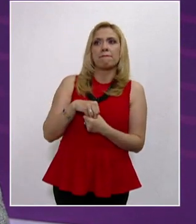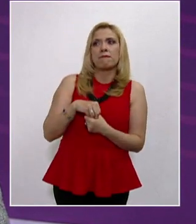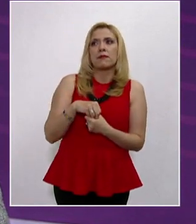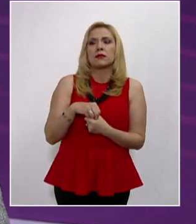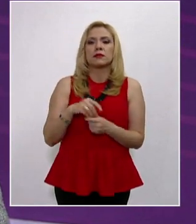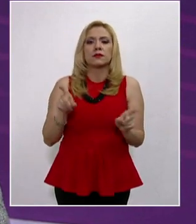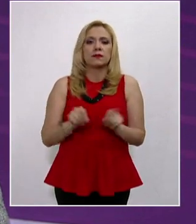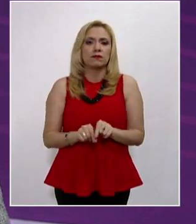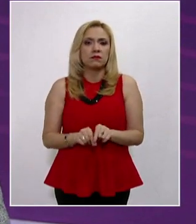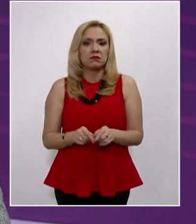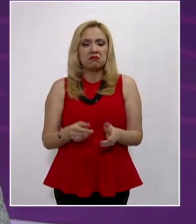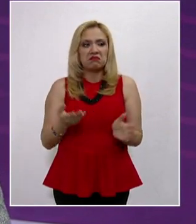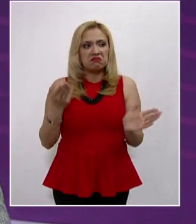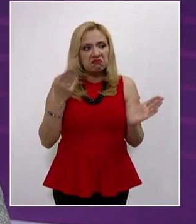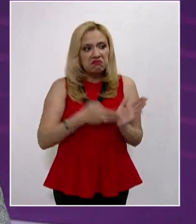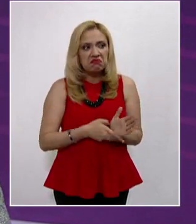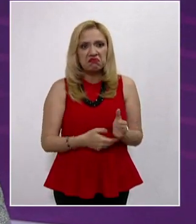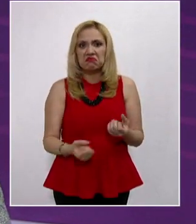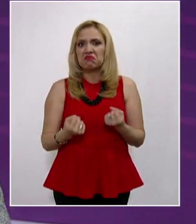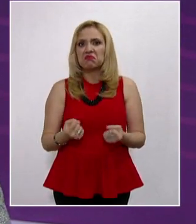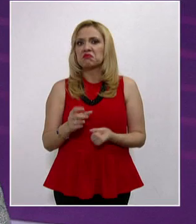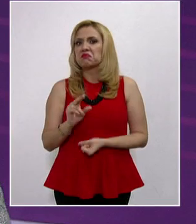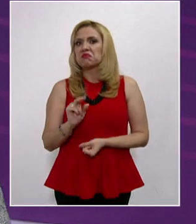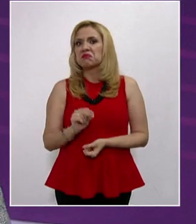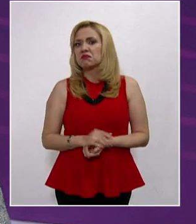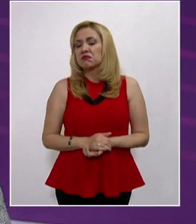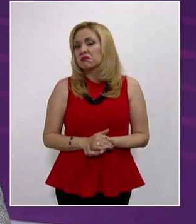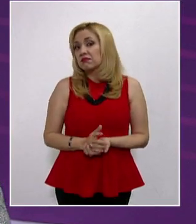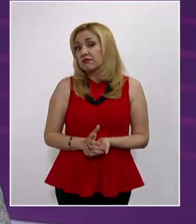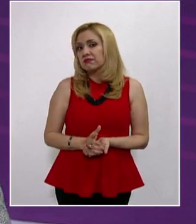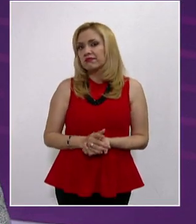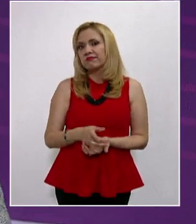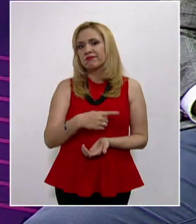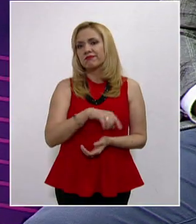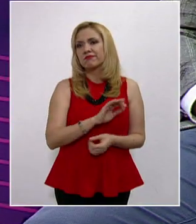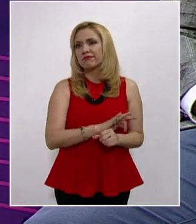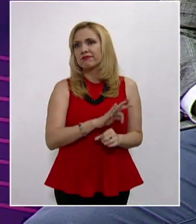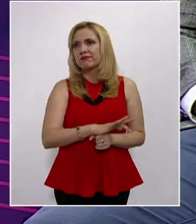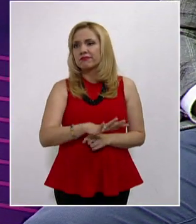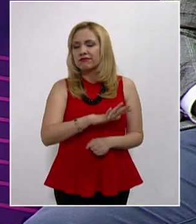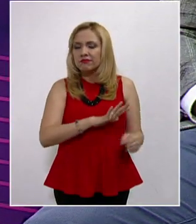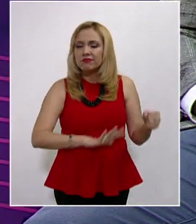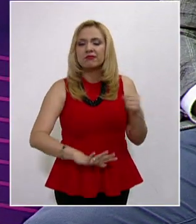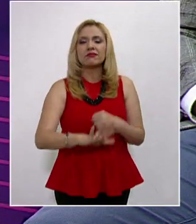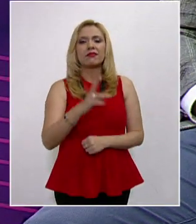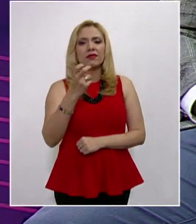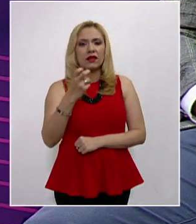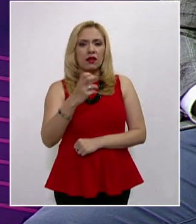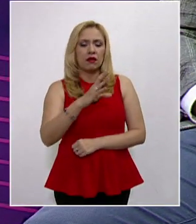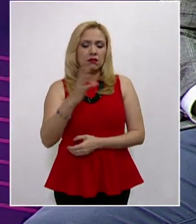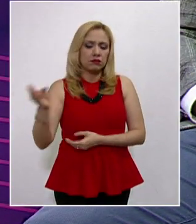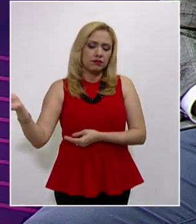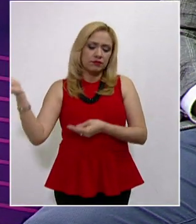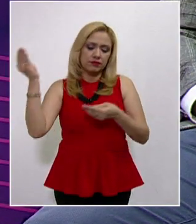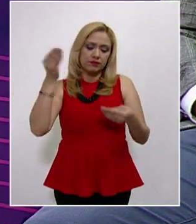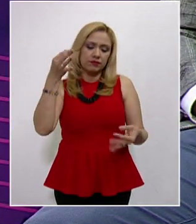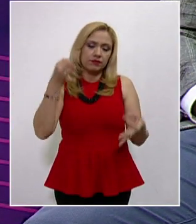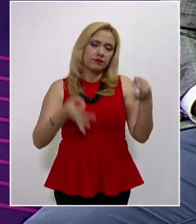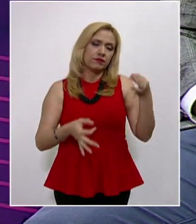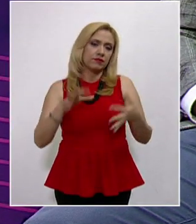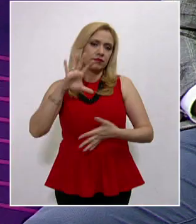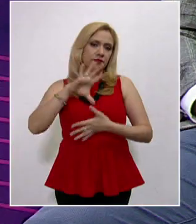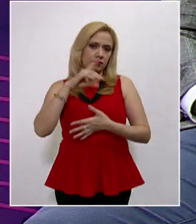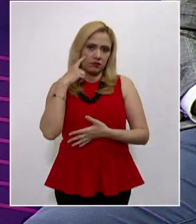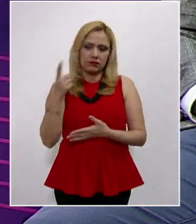en realidad sanciones reales a quienes las cometían. Y esos fueron exactamente los casos que llegaron a la Corte Interamericana, ¿no?